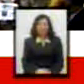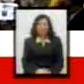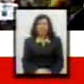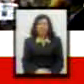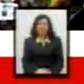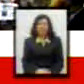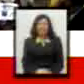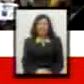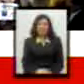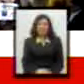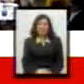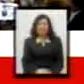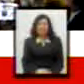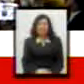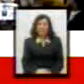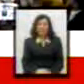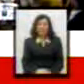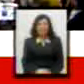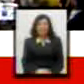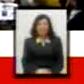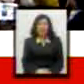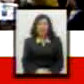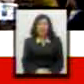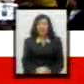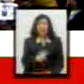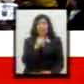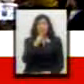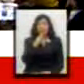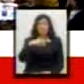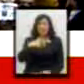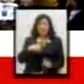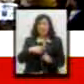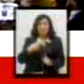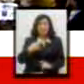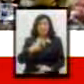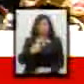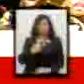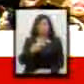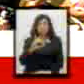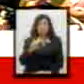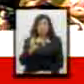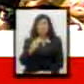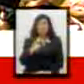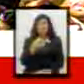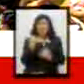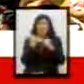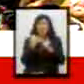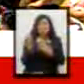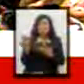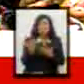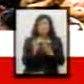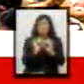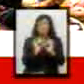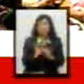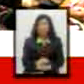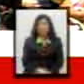eh Marta Dueñas le habla de providas descentralizado bastante interesante eh la información que nos alcanza